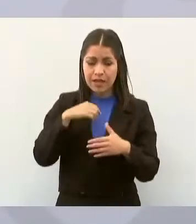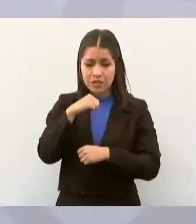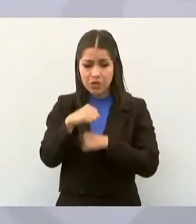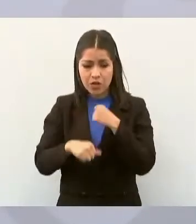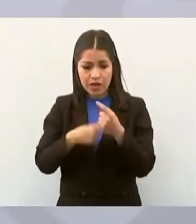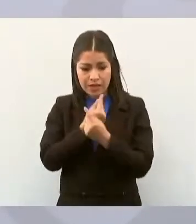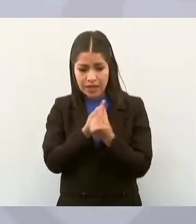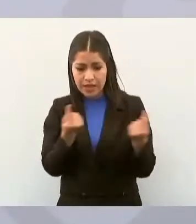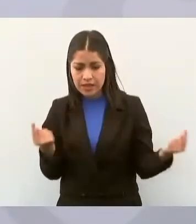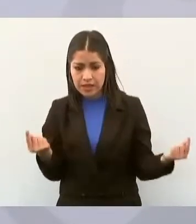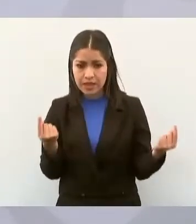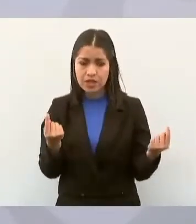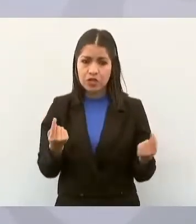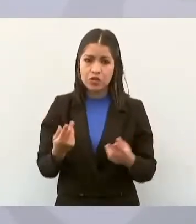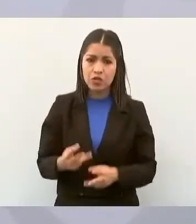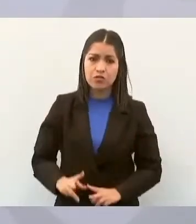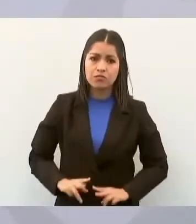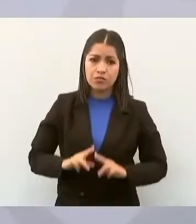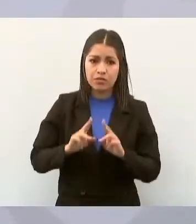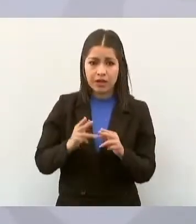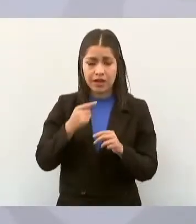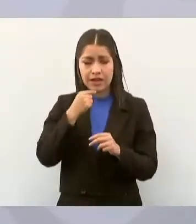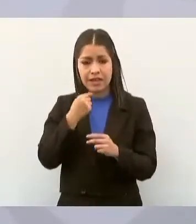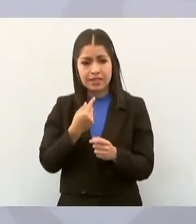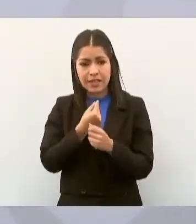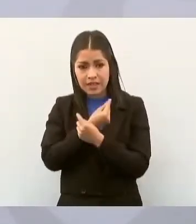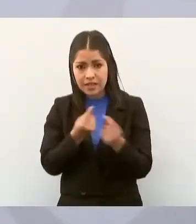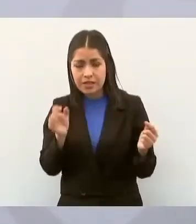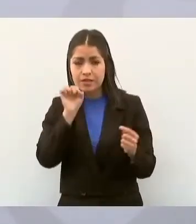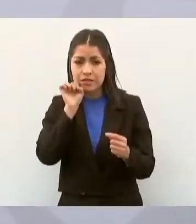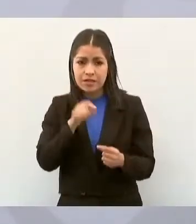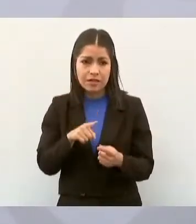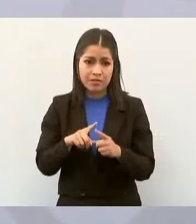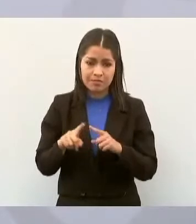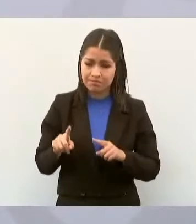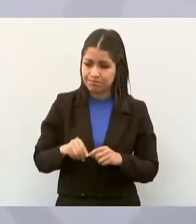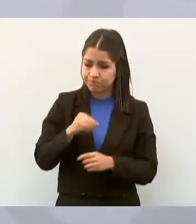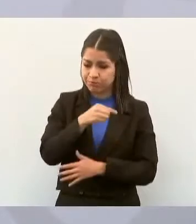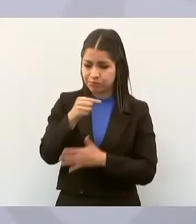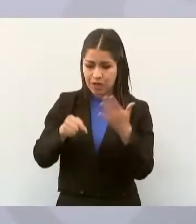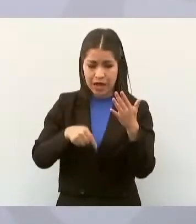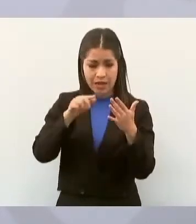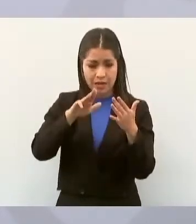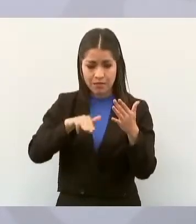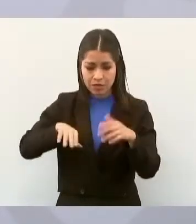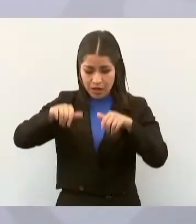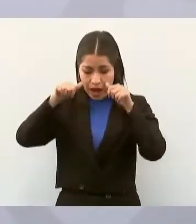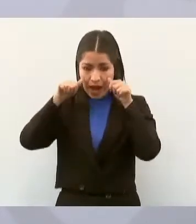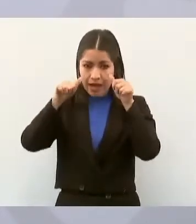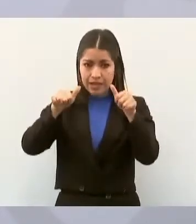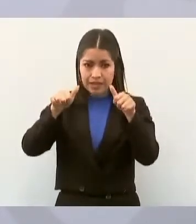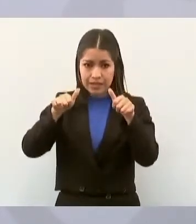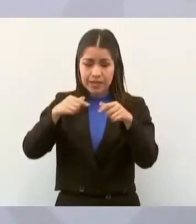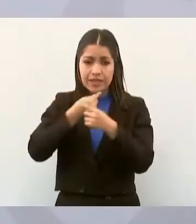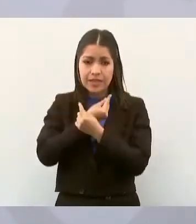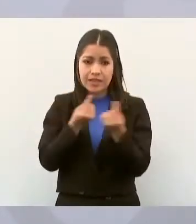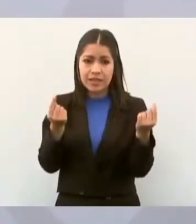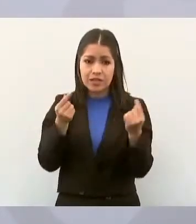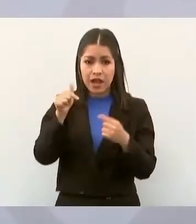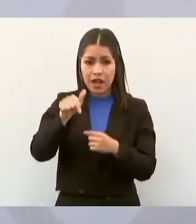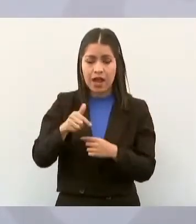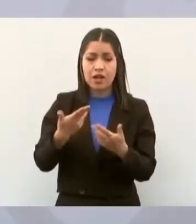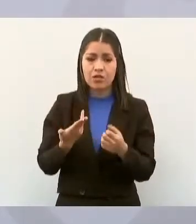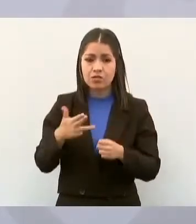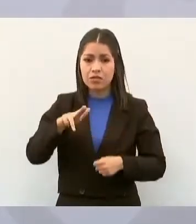pediatras, oncólogos e intensivistas pediatras para Michoacán. Este hospital, a lo largo